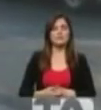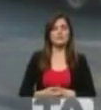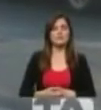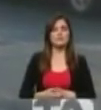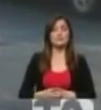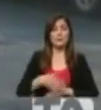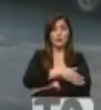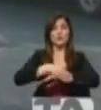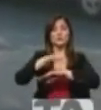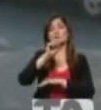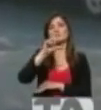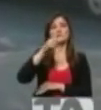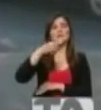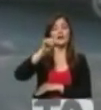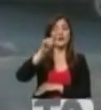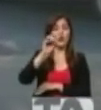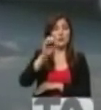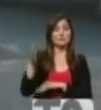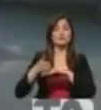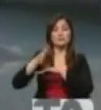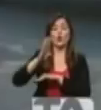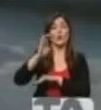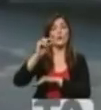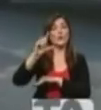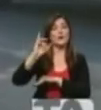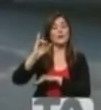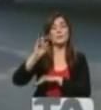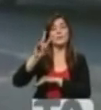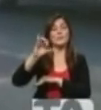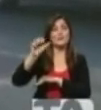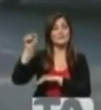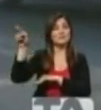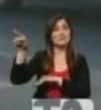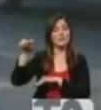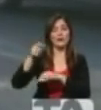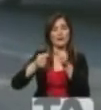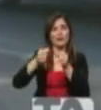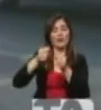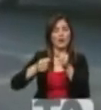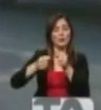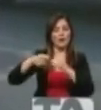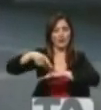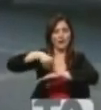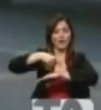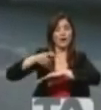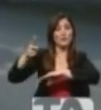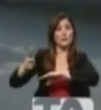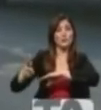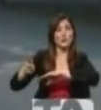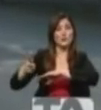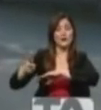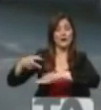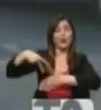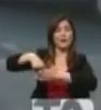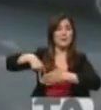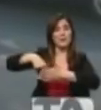En las calles Salgado y Bolivia, en el centro norte de Quito, el conductor de uno de estos vehículos lo deja estacionado sobre el paso cebra,